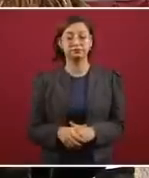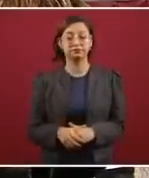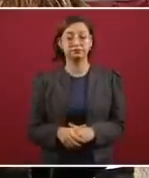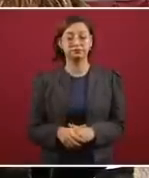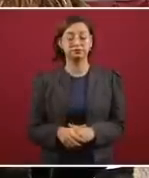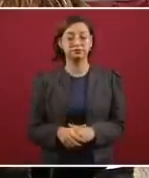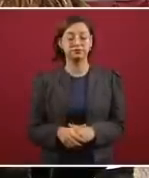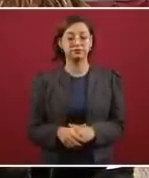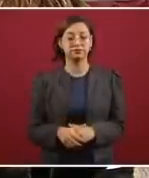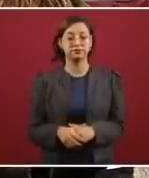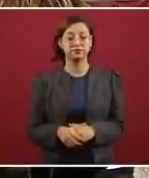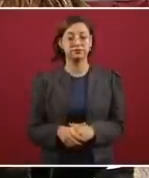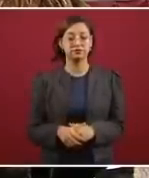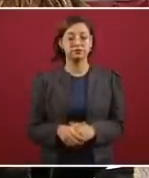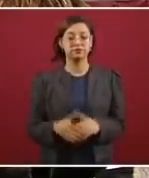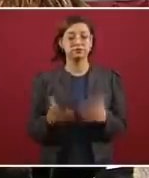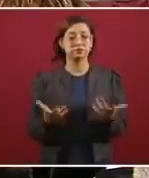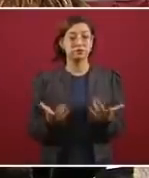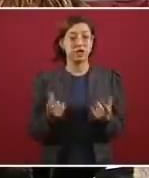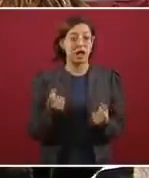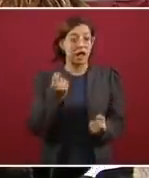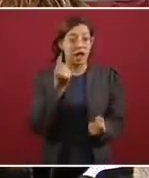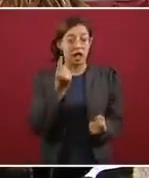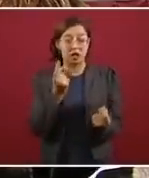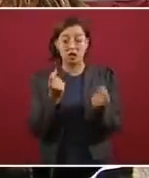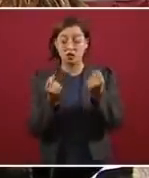Si hay algún asunto